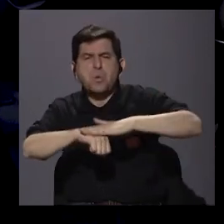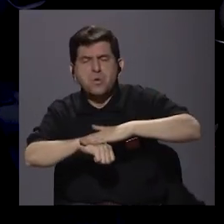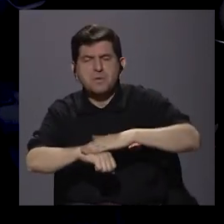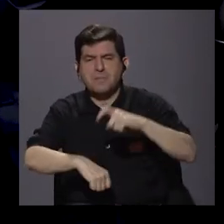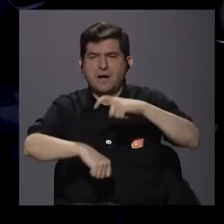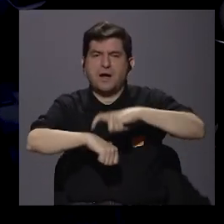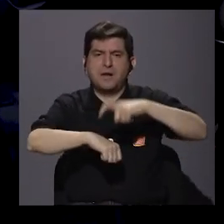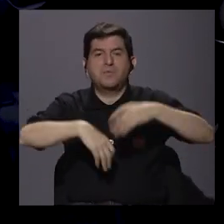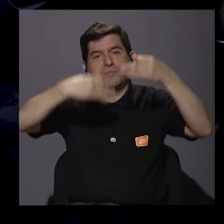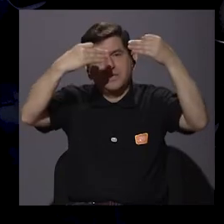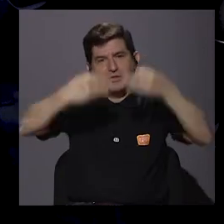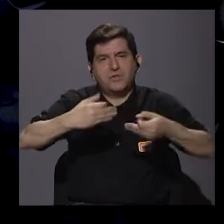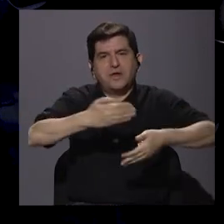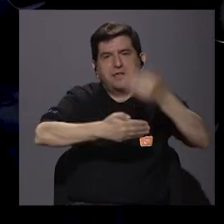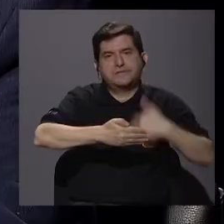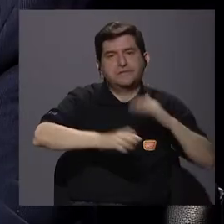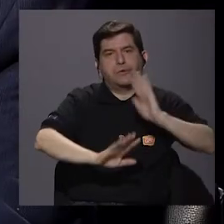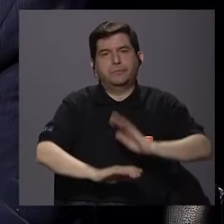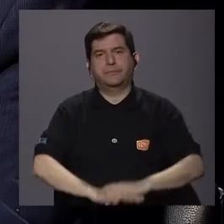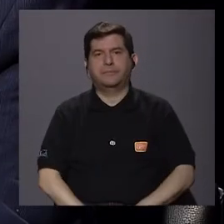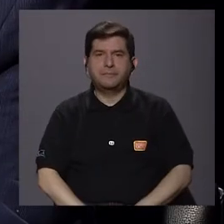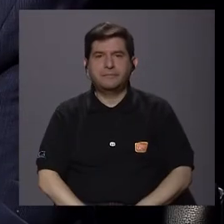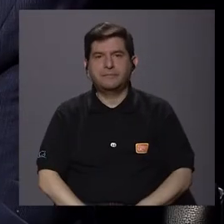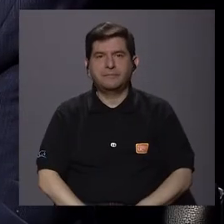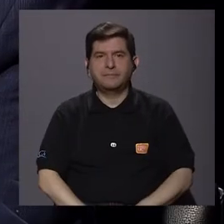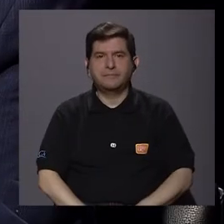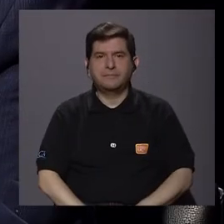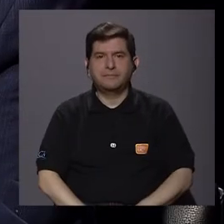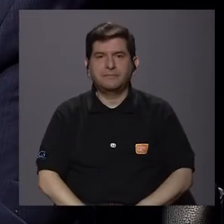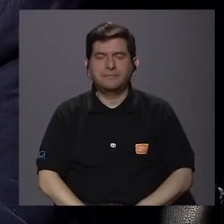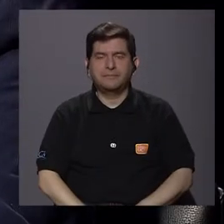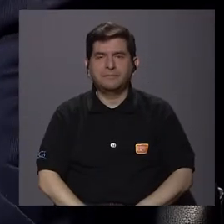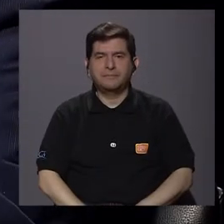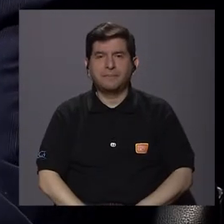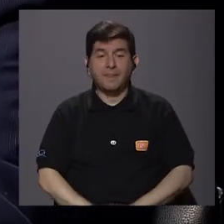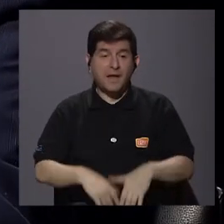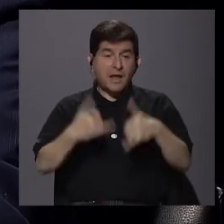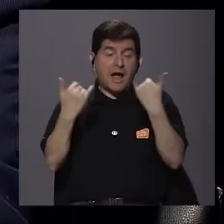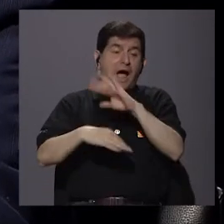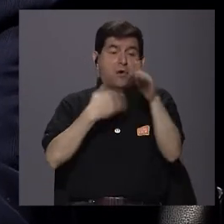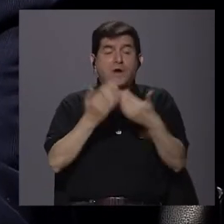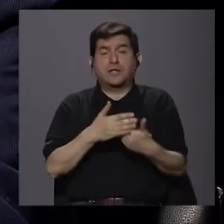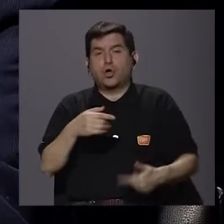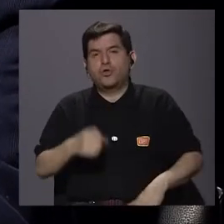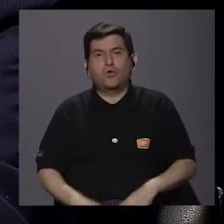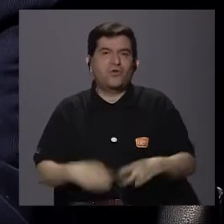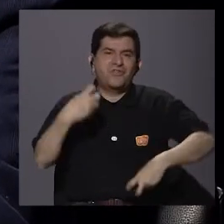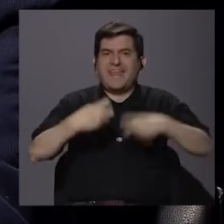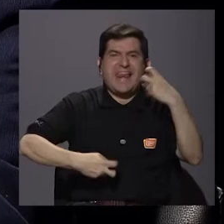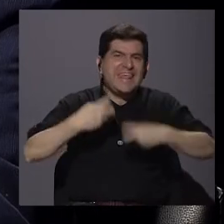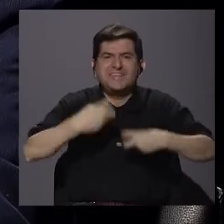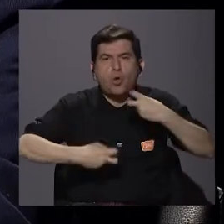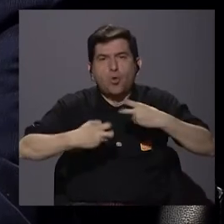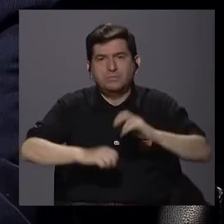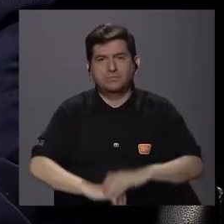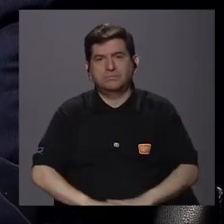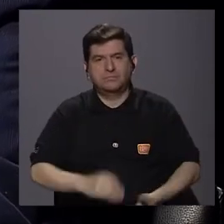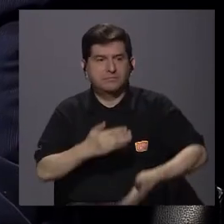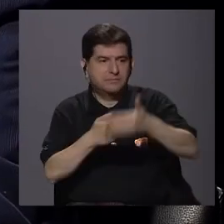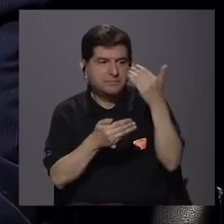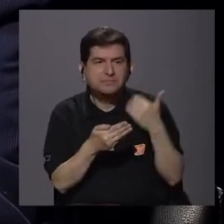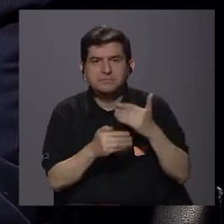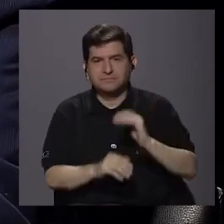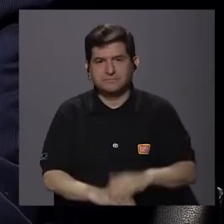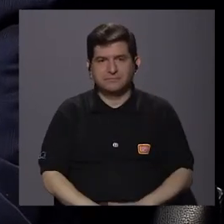las decisiones que se toman bueno ahora todo el delito antes